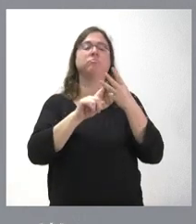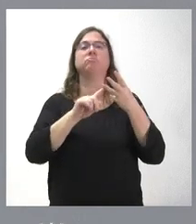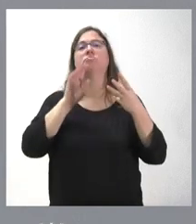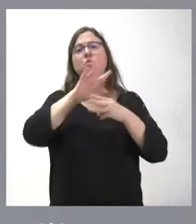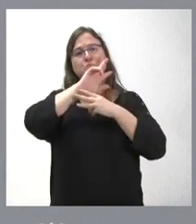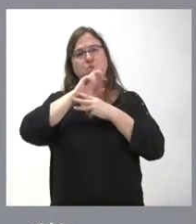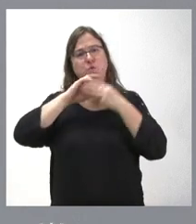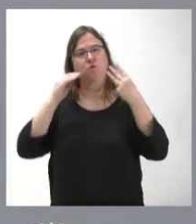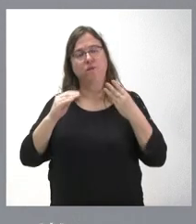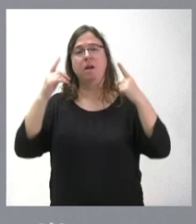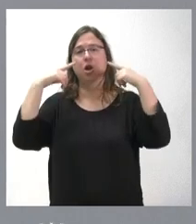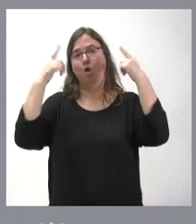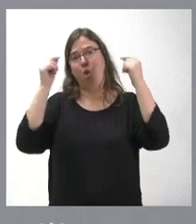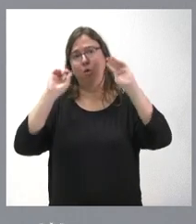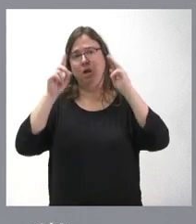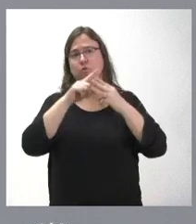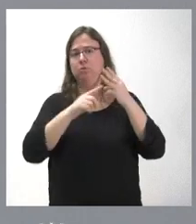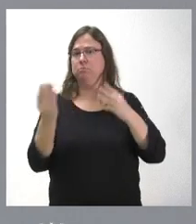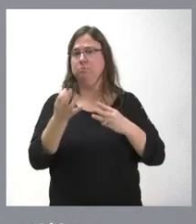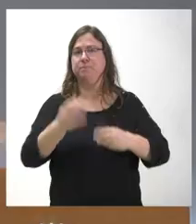la conservación, en este caso, de la especie, que es el lobo.